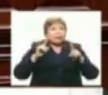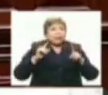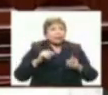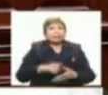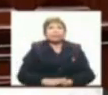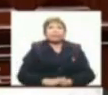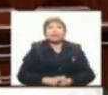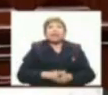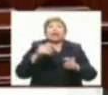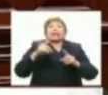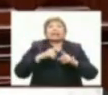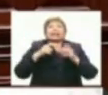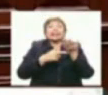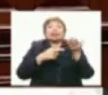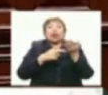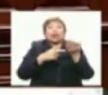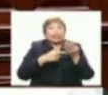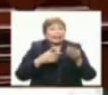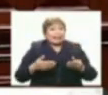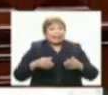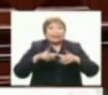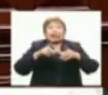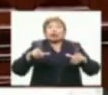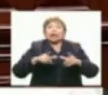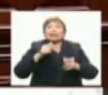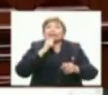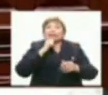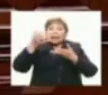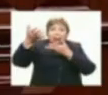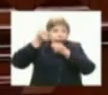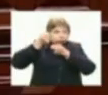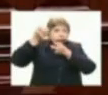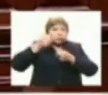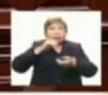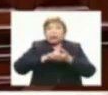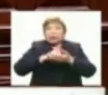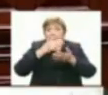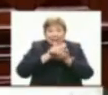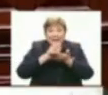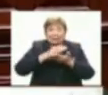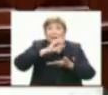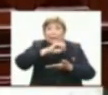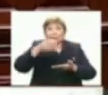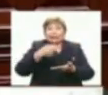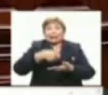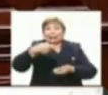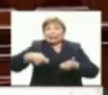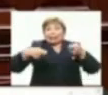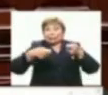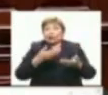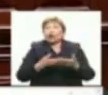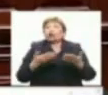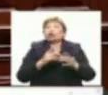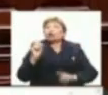tecnología en las áreas receptoras. mejorar la distribución del ingreso donde la